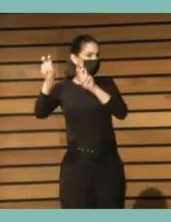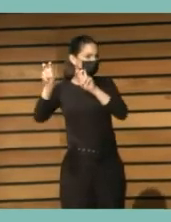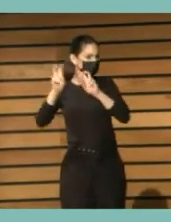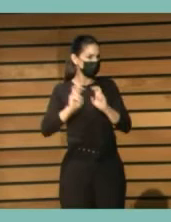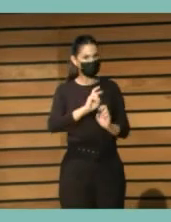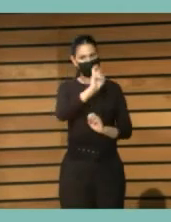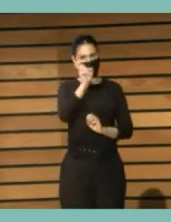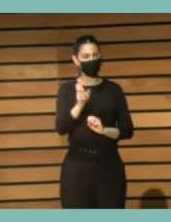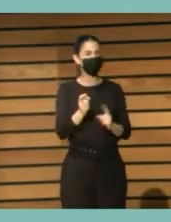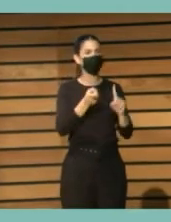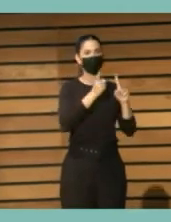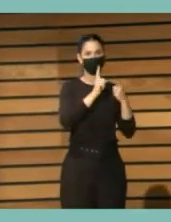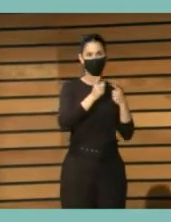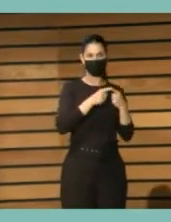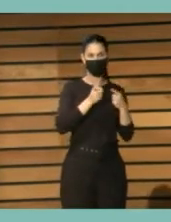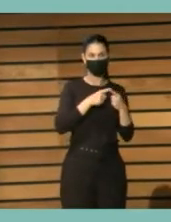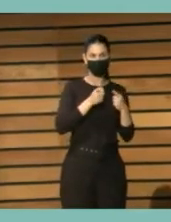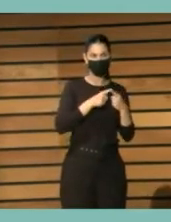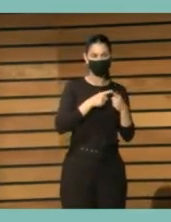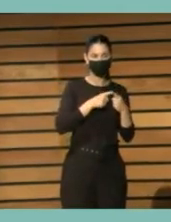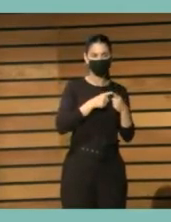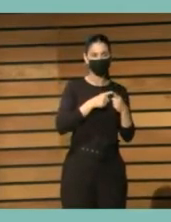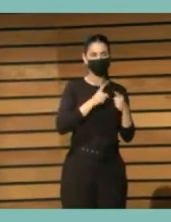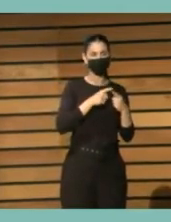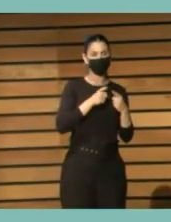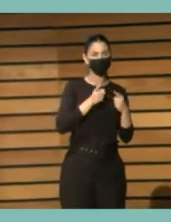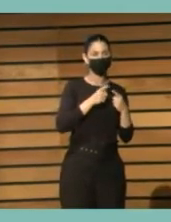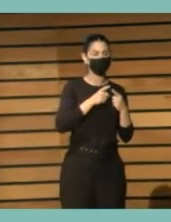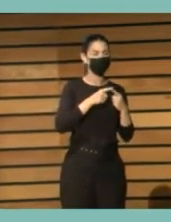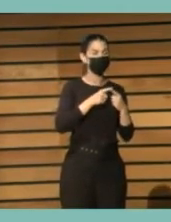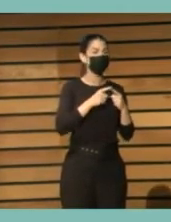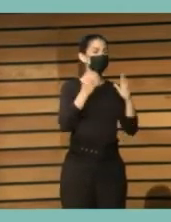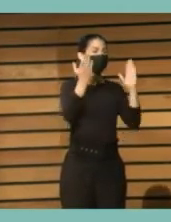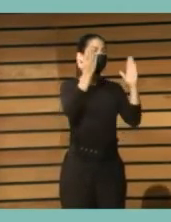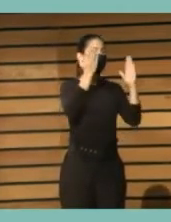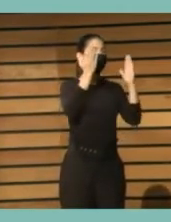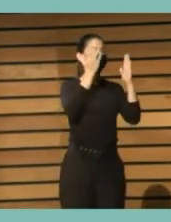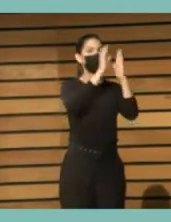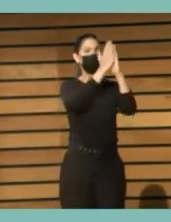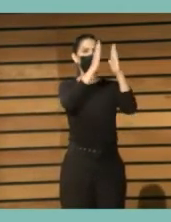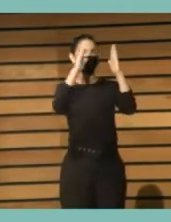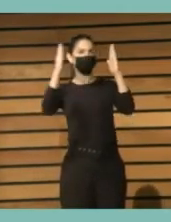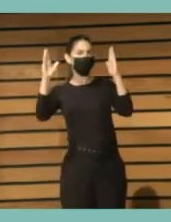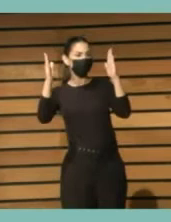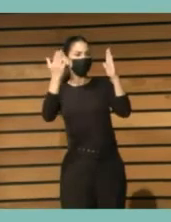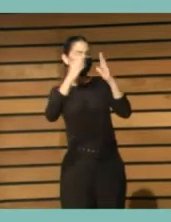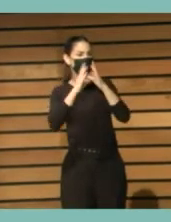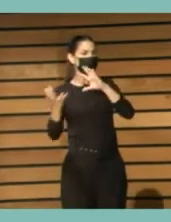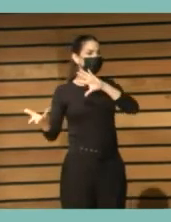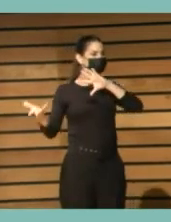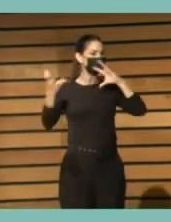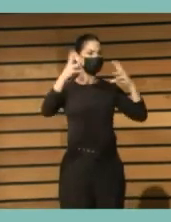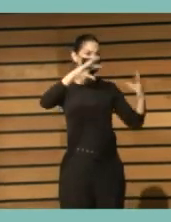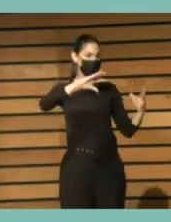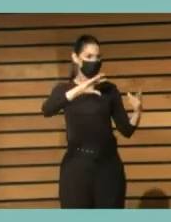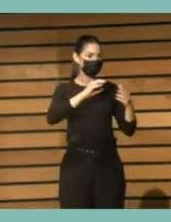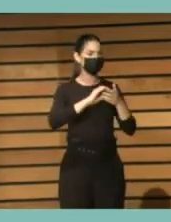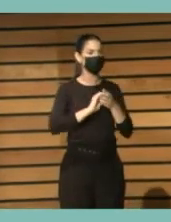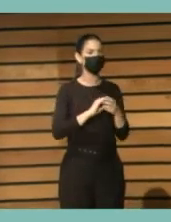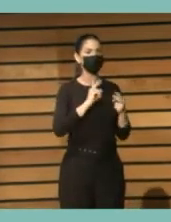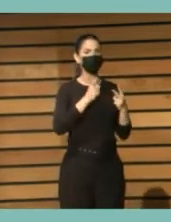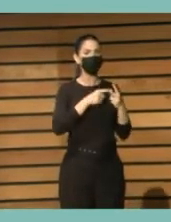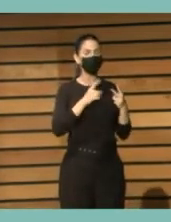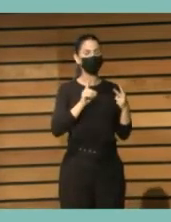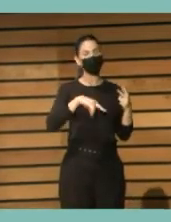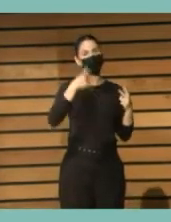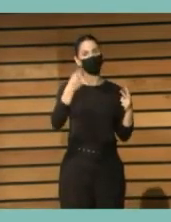Uno era como un poco la biblioteca transversal, como reflexiones sobre la biblioteca transversal. Pero luego casi me